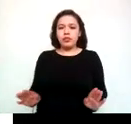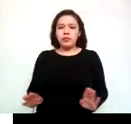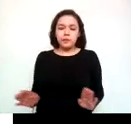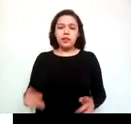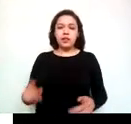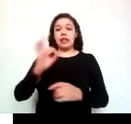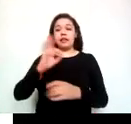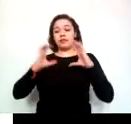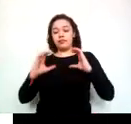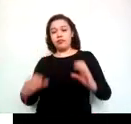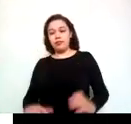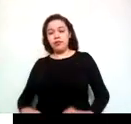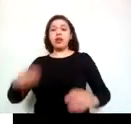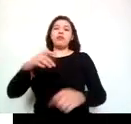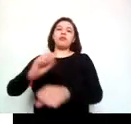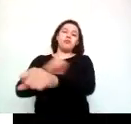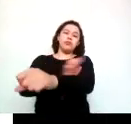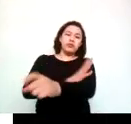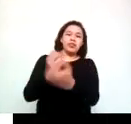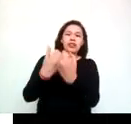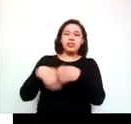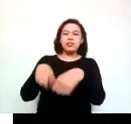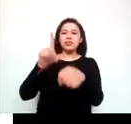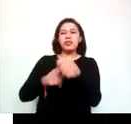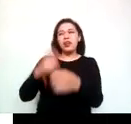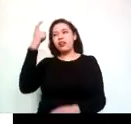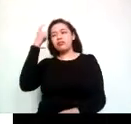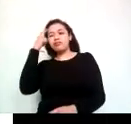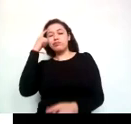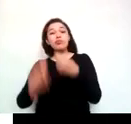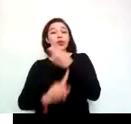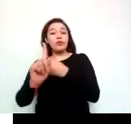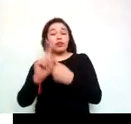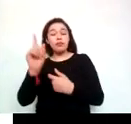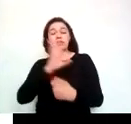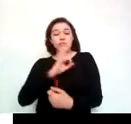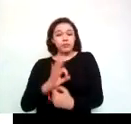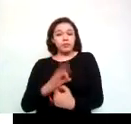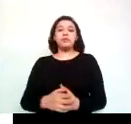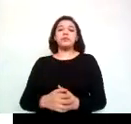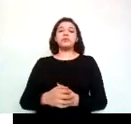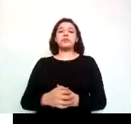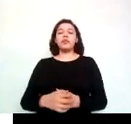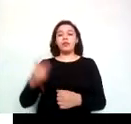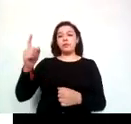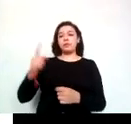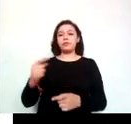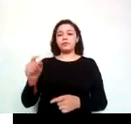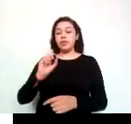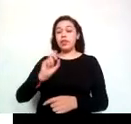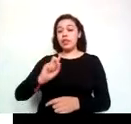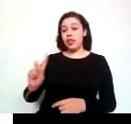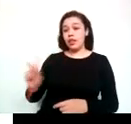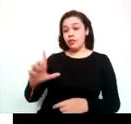física, emocional, social y psíquica. Y estos factores que ven en la pantalla del lado derecho, esos son